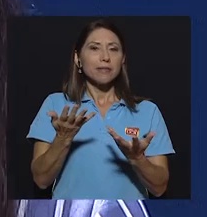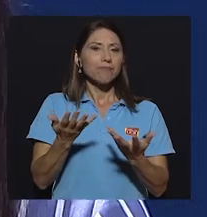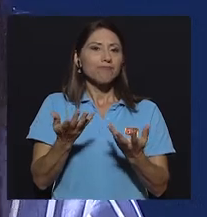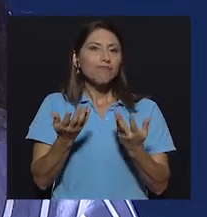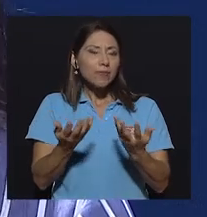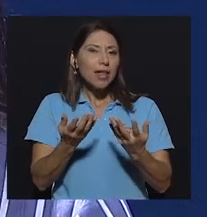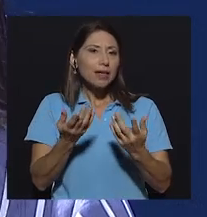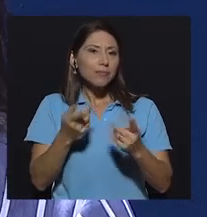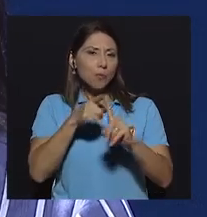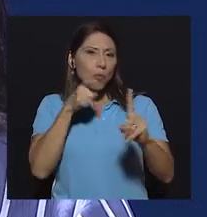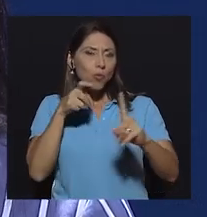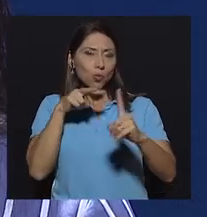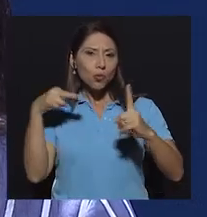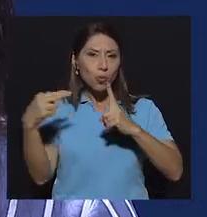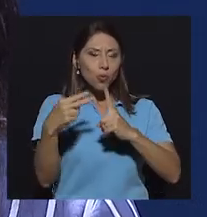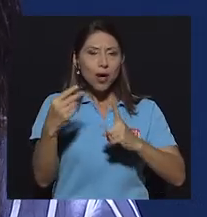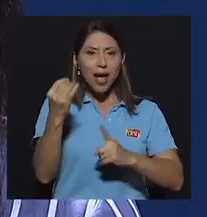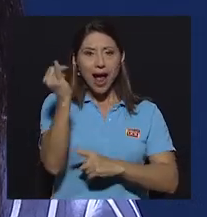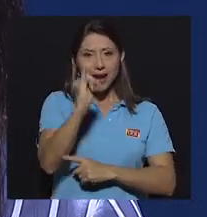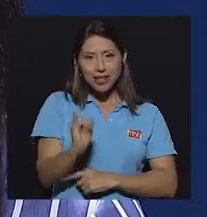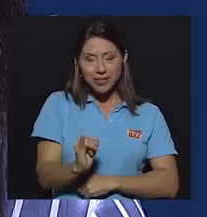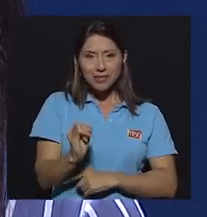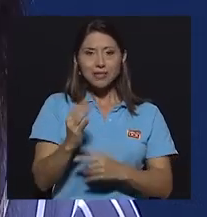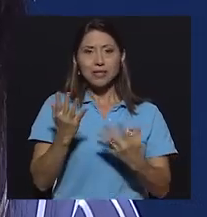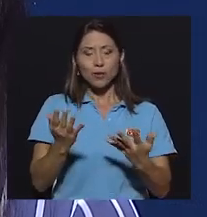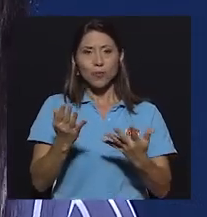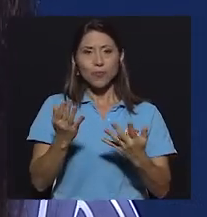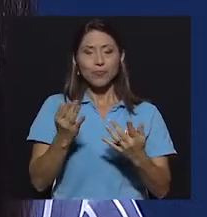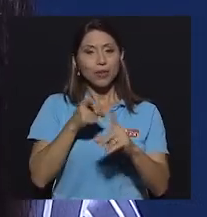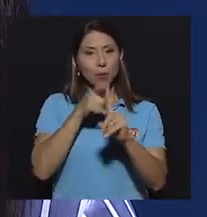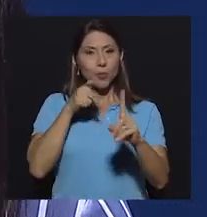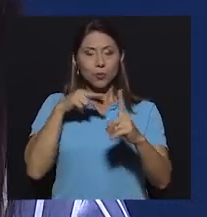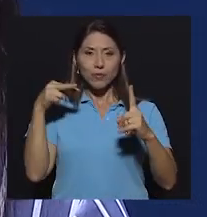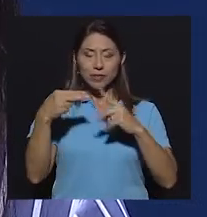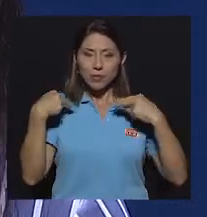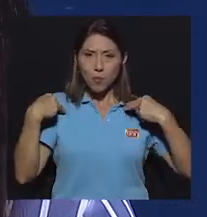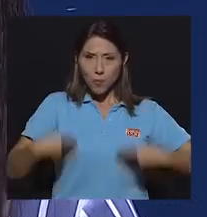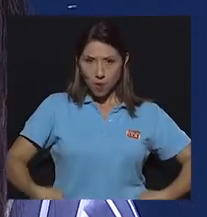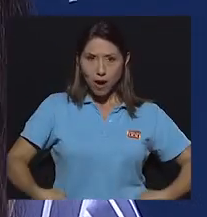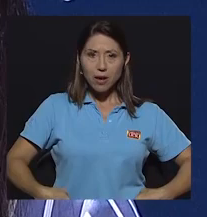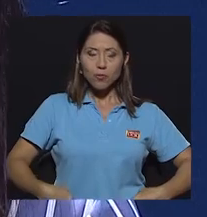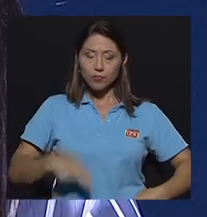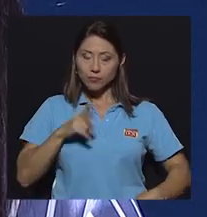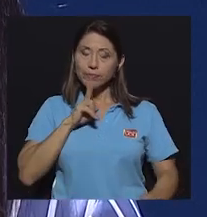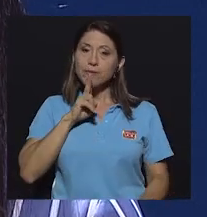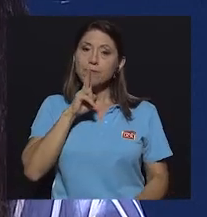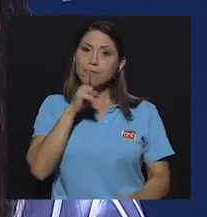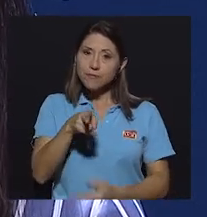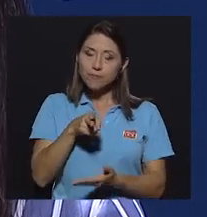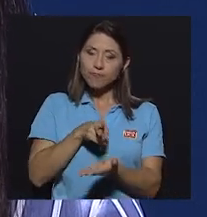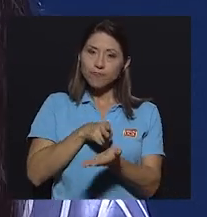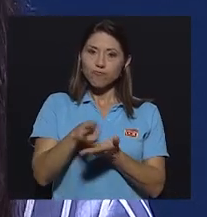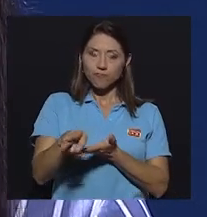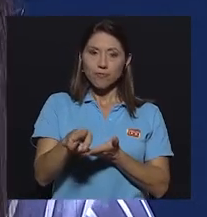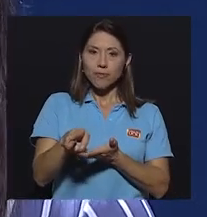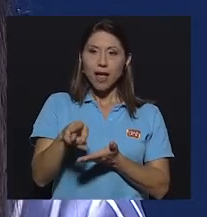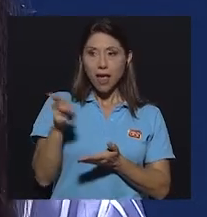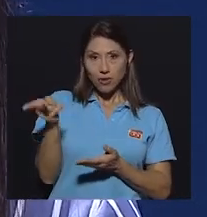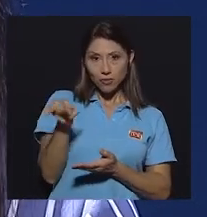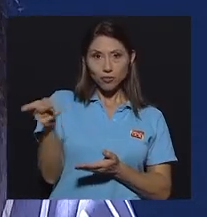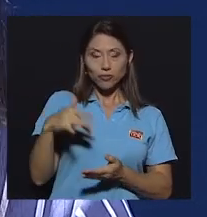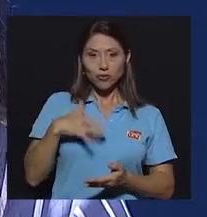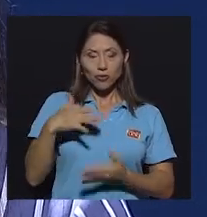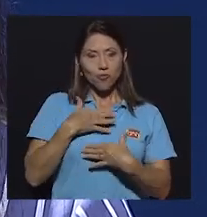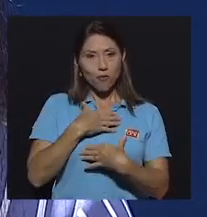desde un punto de vista artístico y desde un punto de vista humano bastante genuinas. Y creo que eso les dio confianza